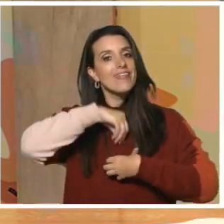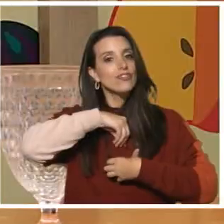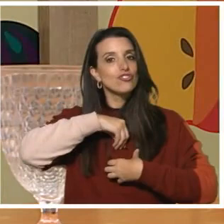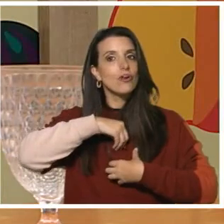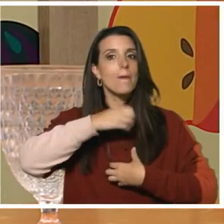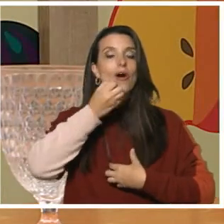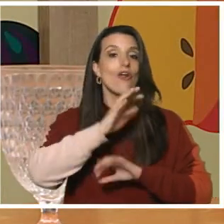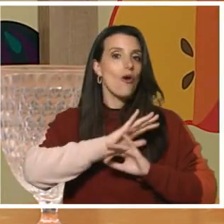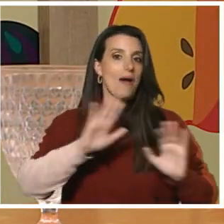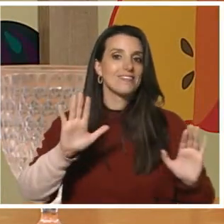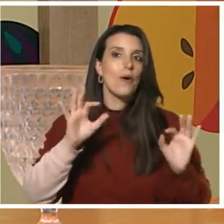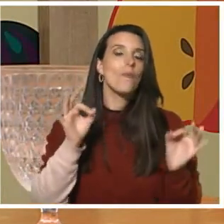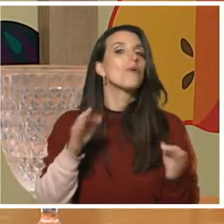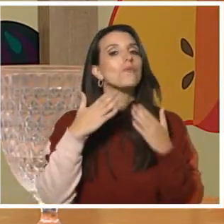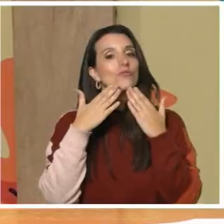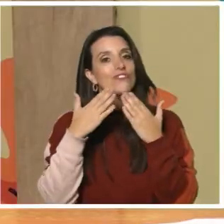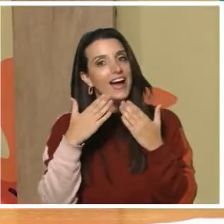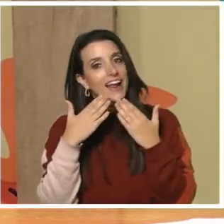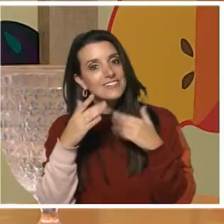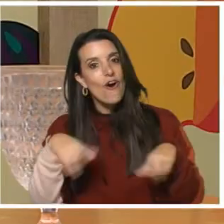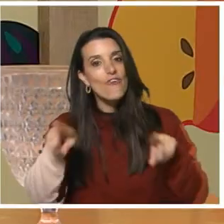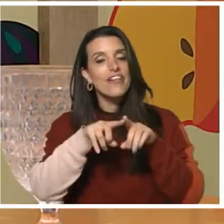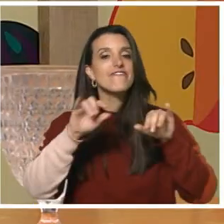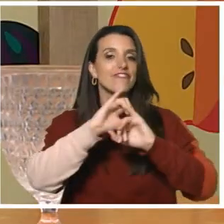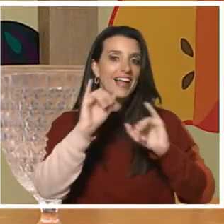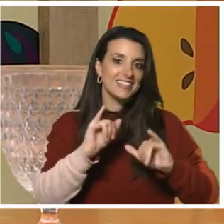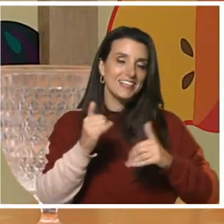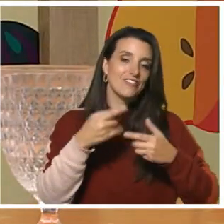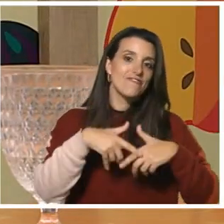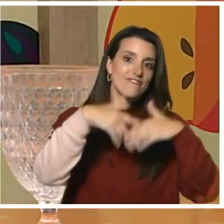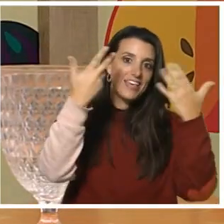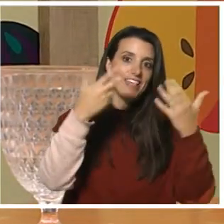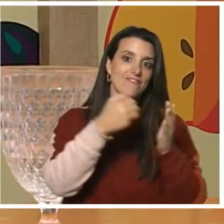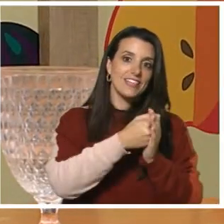Claudia, no muchísimas más. Gracias nuevamente por tu presencia. No, a ti, muchas gracias. Feliz festival entonces este fin